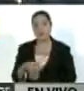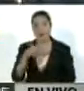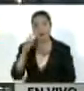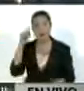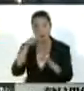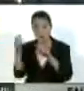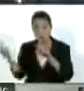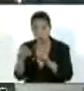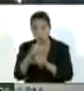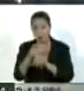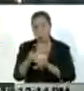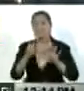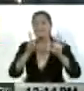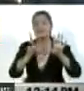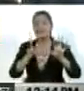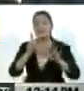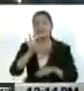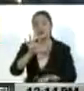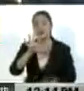de